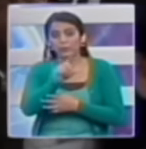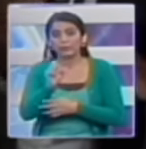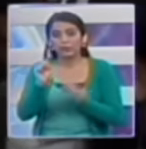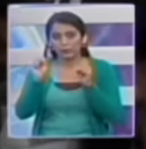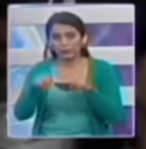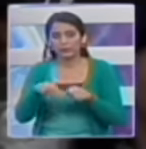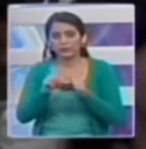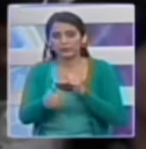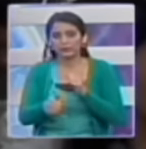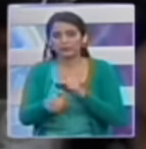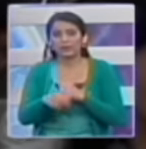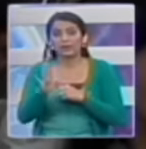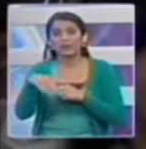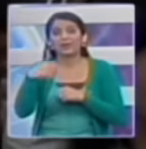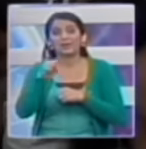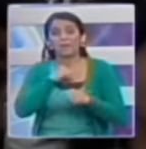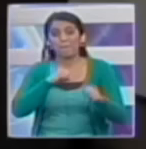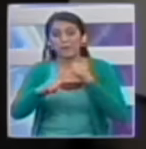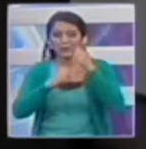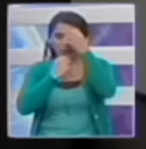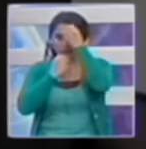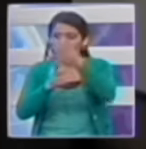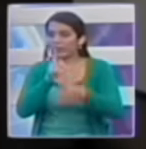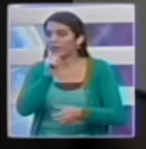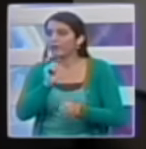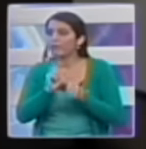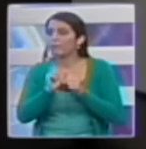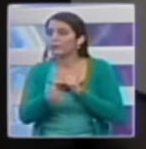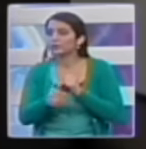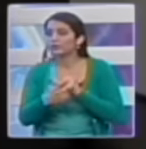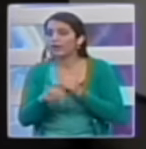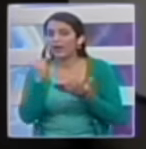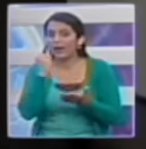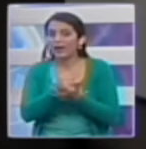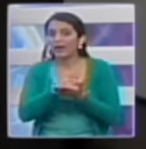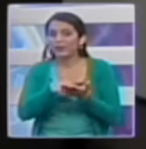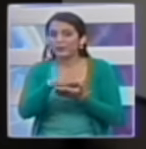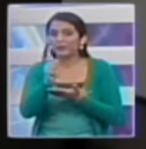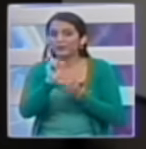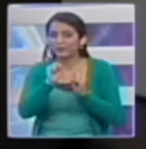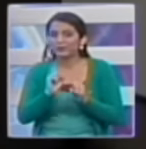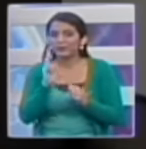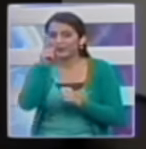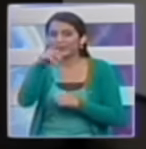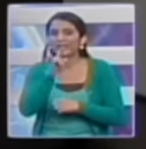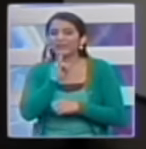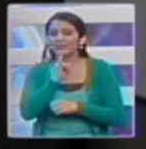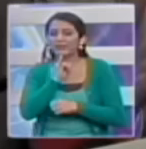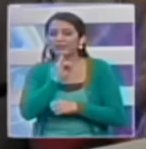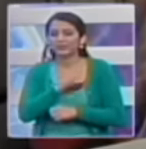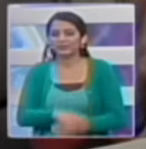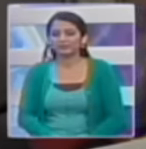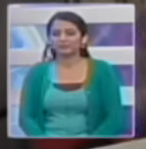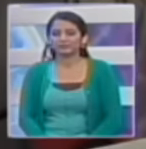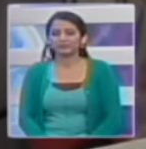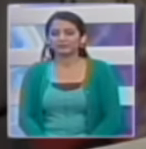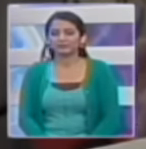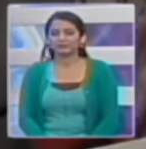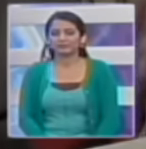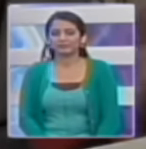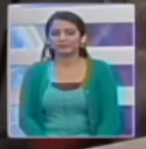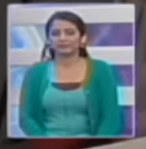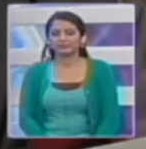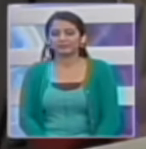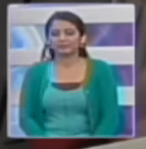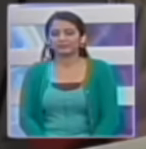conocerán en mayo del 2017. Para el proceso ya hay organismos de ayuda para quienes apliquen la lotería de visas. Queremos incentivar a la gente